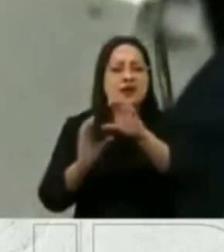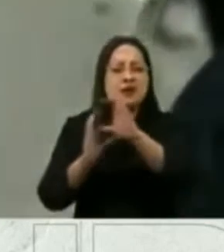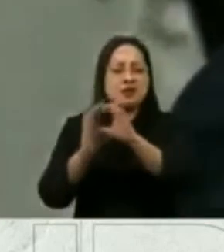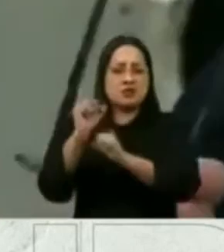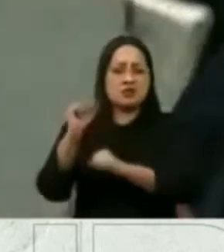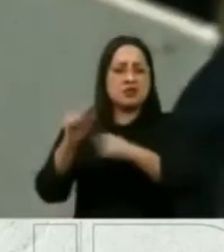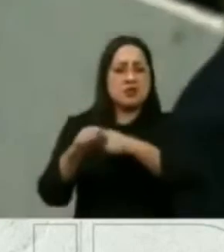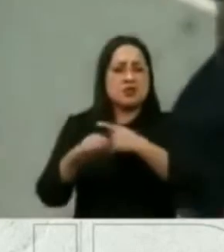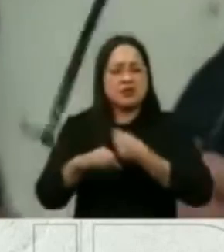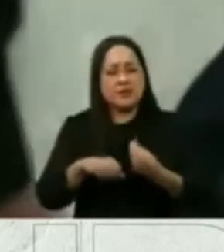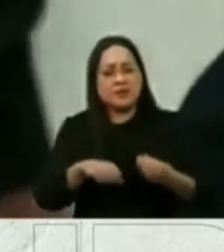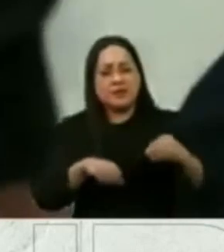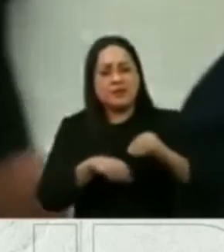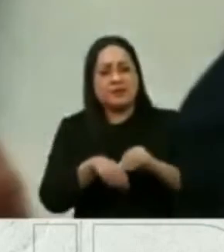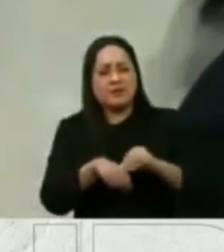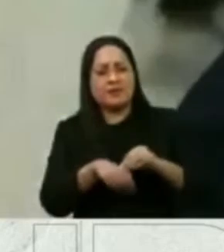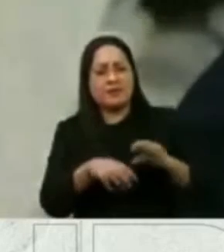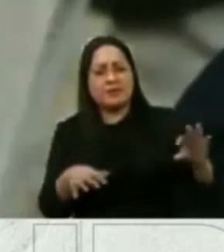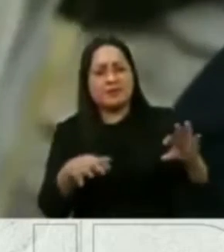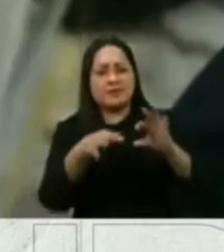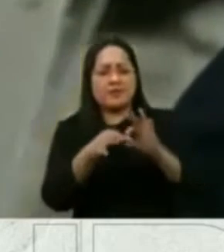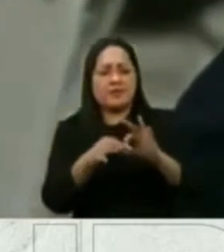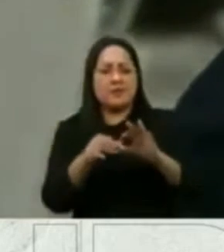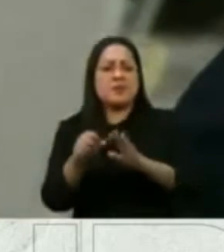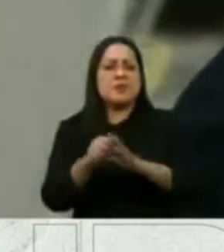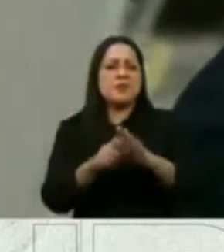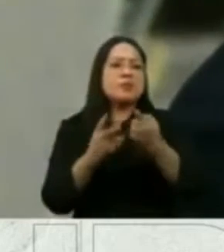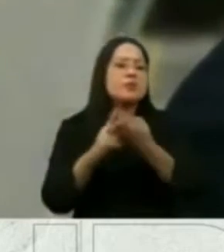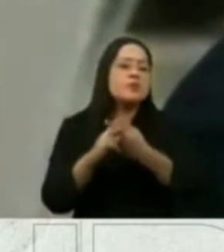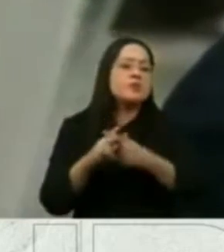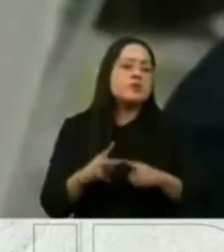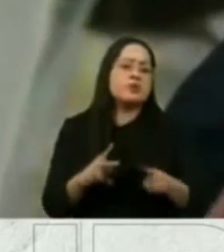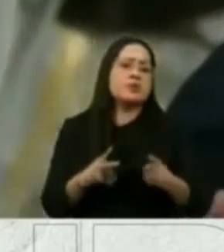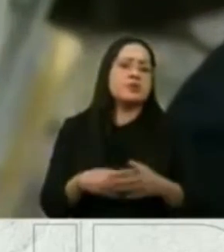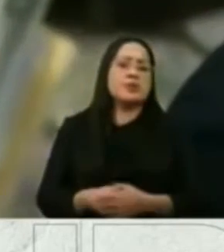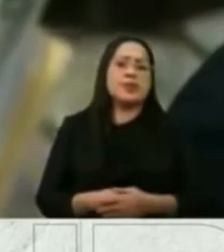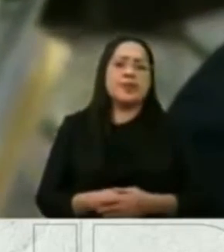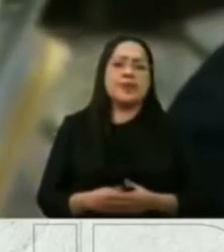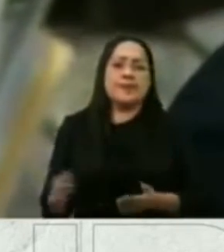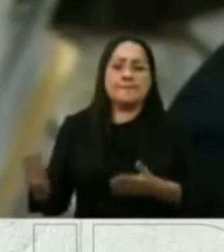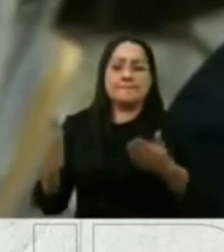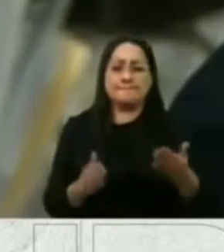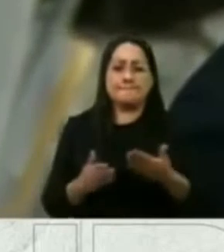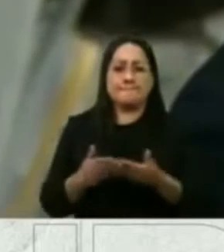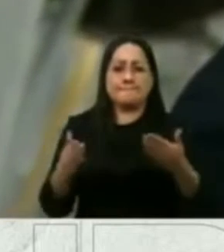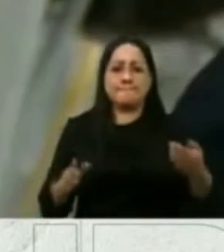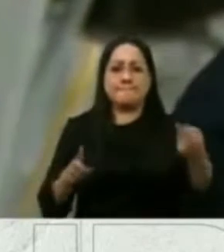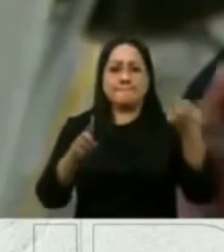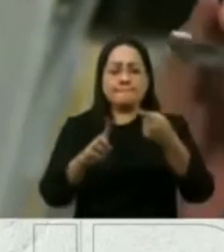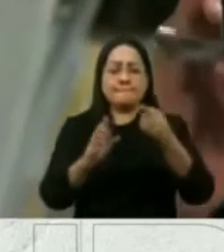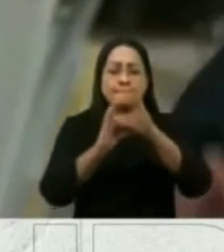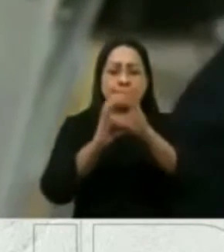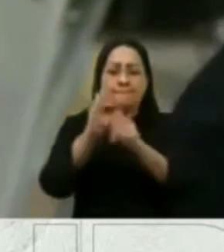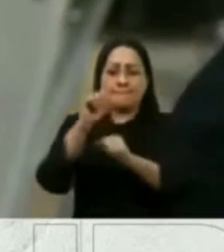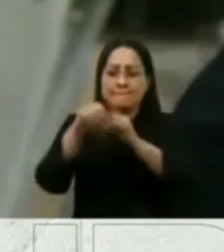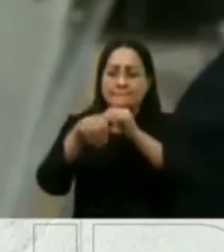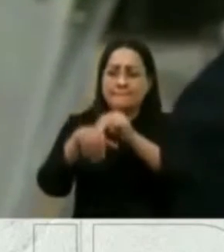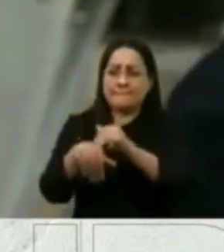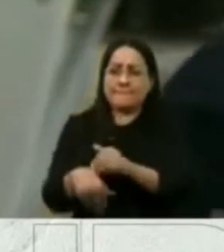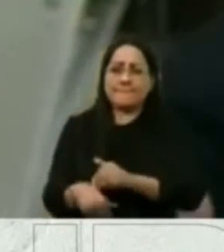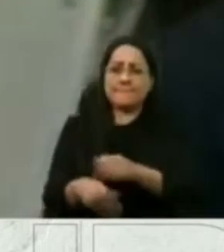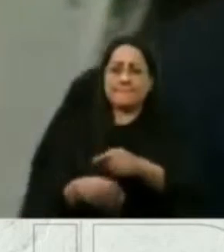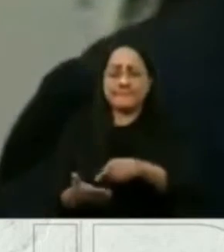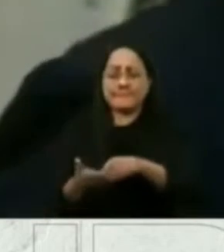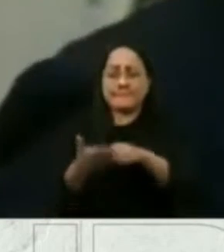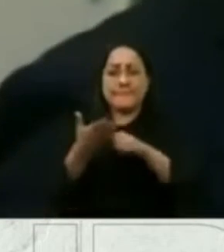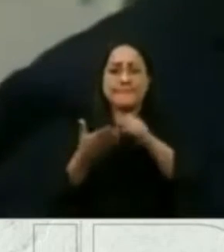el contexto histórico del que surgen. Y no hay duda que este proceso de reforma constitucional es un referente